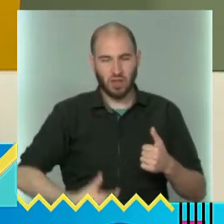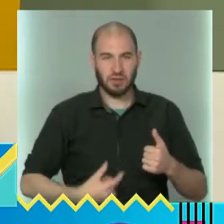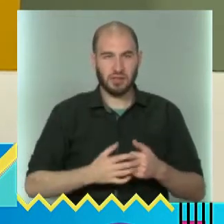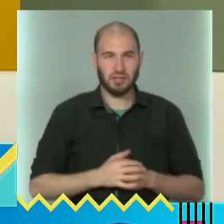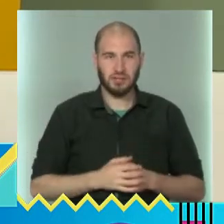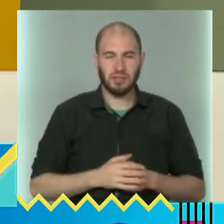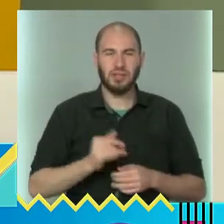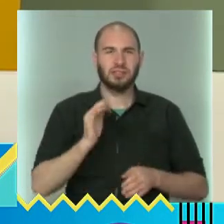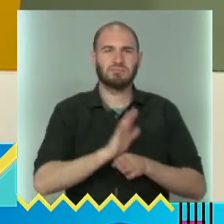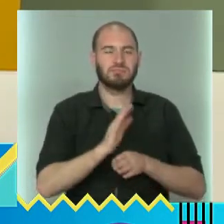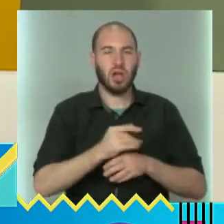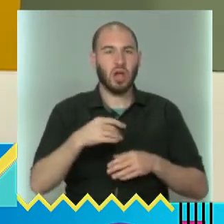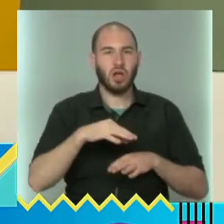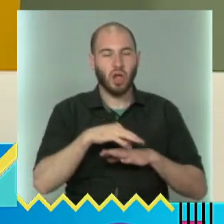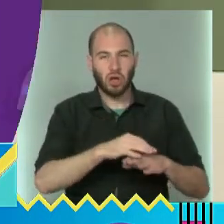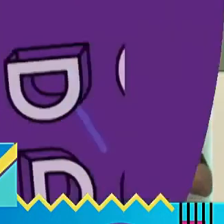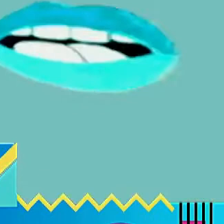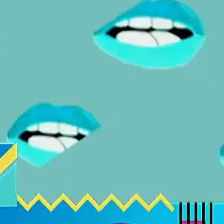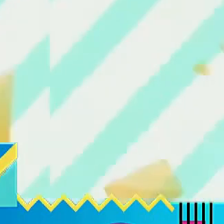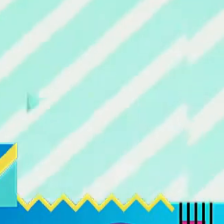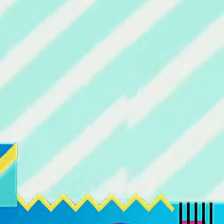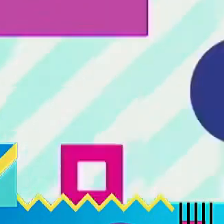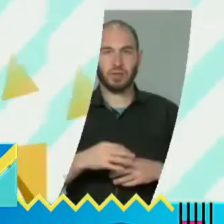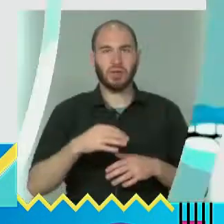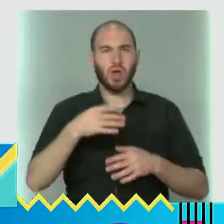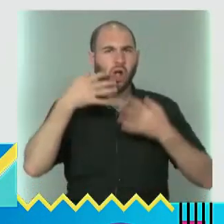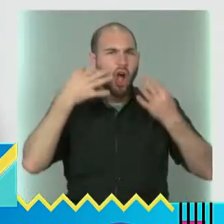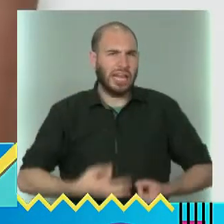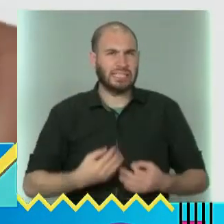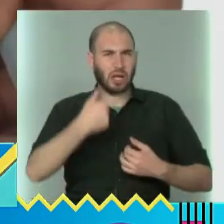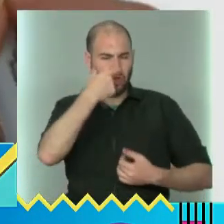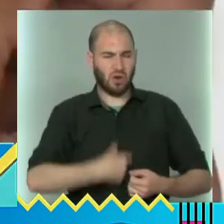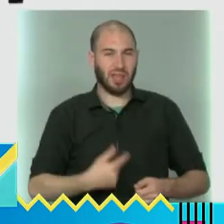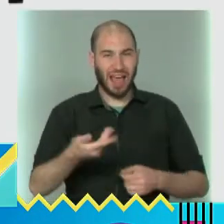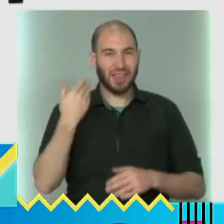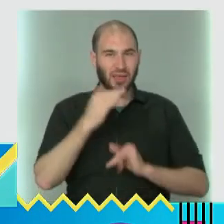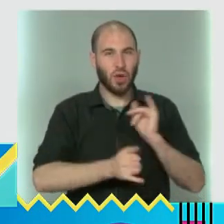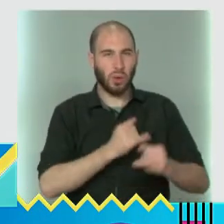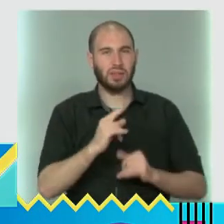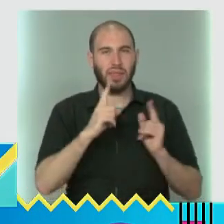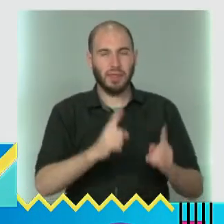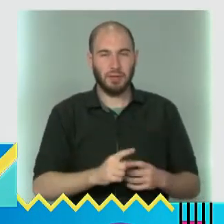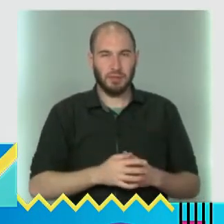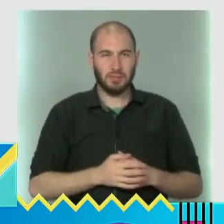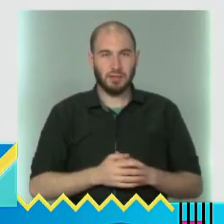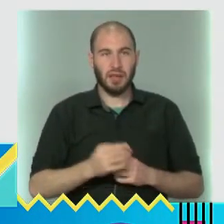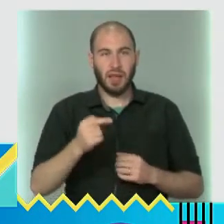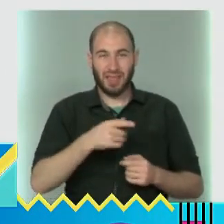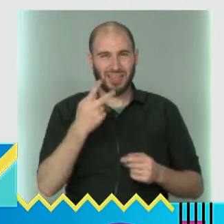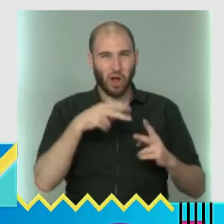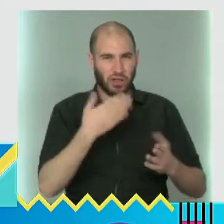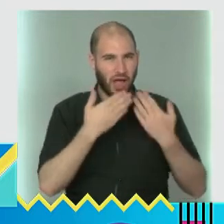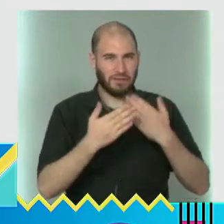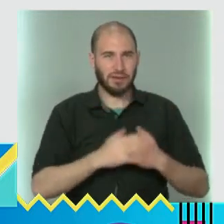de específicamente el coaching ontológico. La coherencia ontológica es que el coach, decía recién Marita también, algo decíamos en el corte,